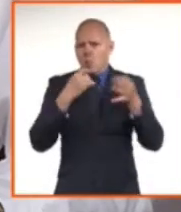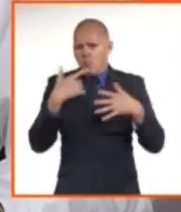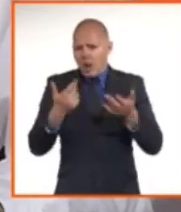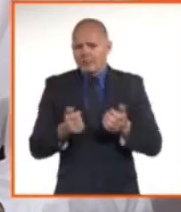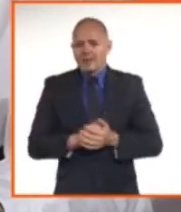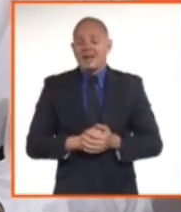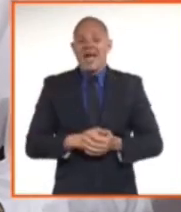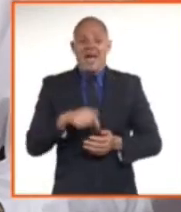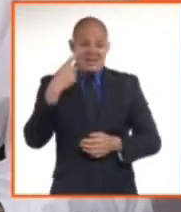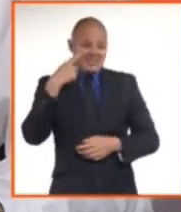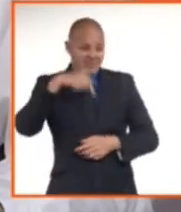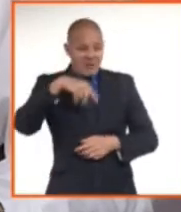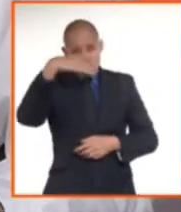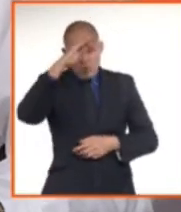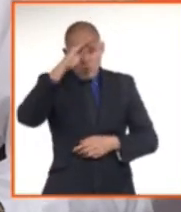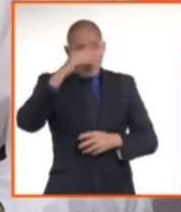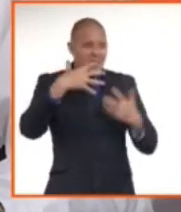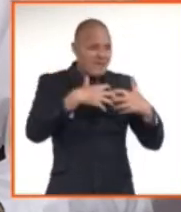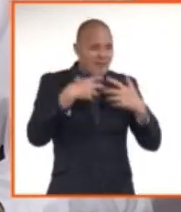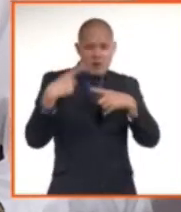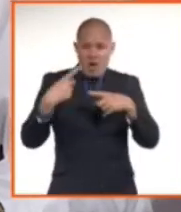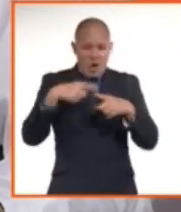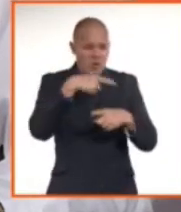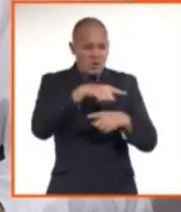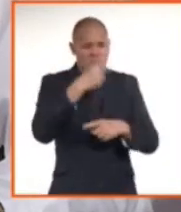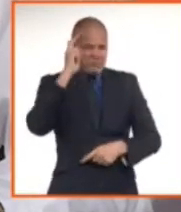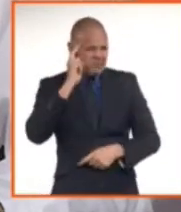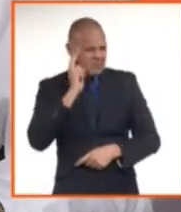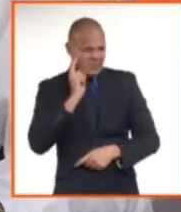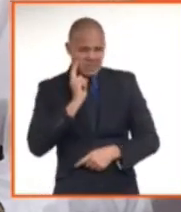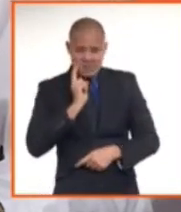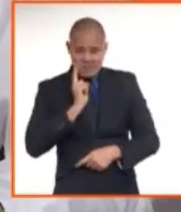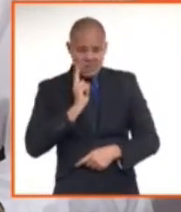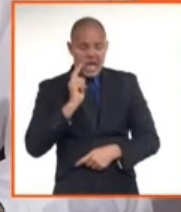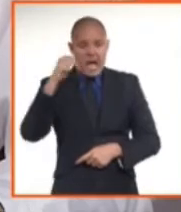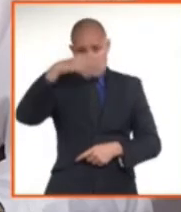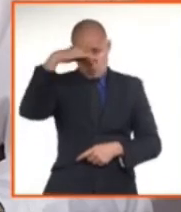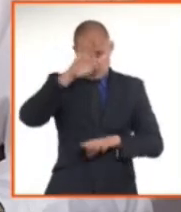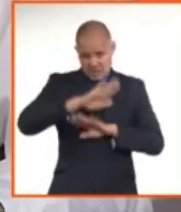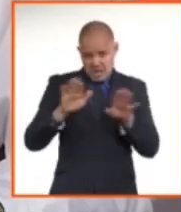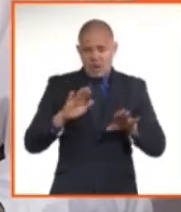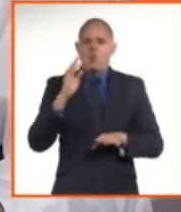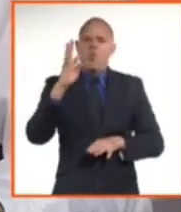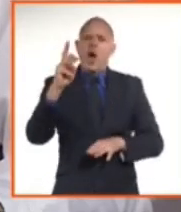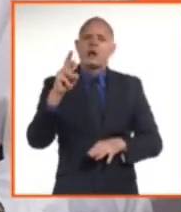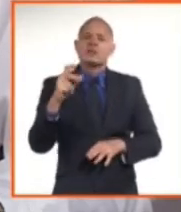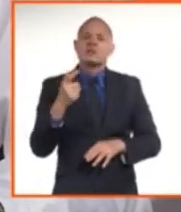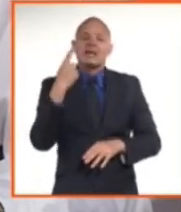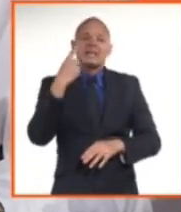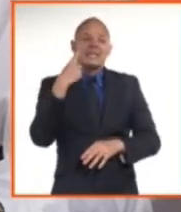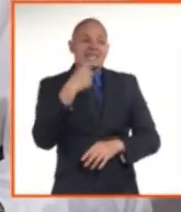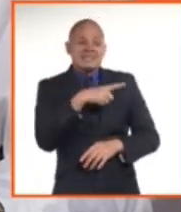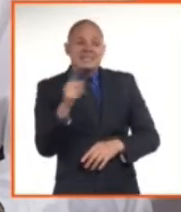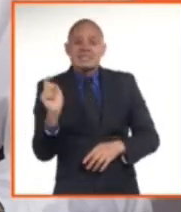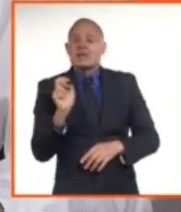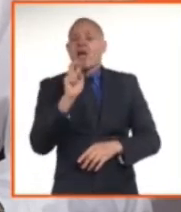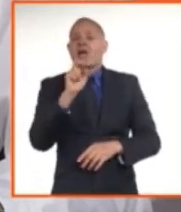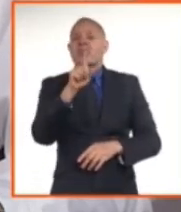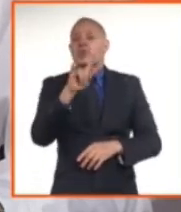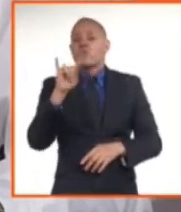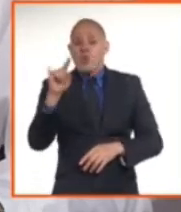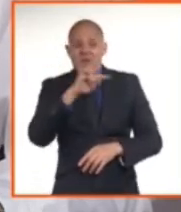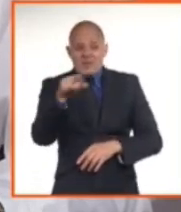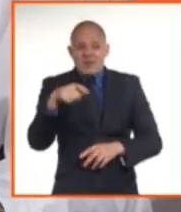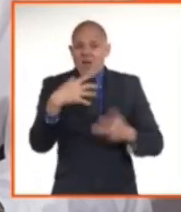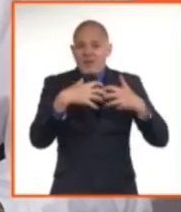obsolescencia tecnológica importante. Nosotros tenemos 19 unidades generadoras de las 20 que tiene el país, con más de 37 años de